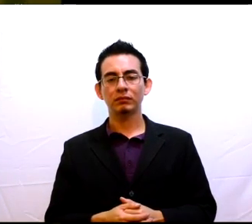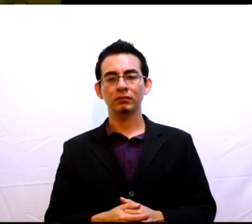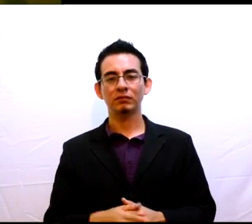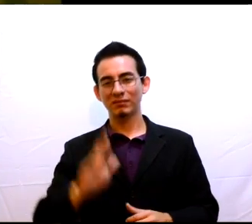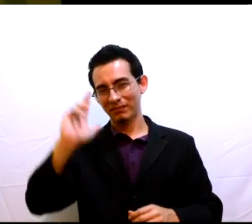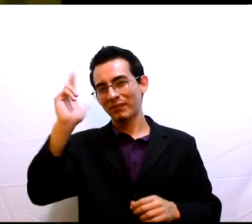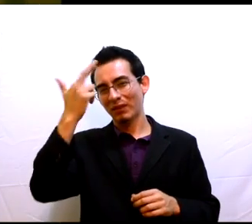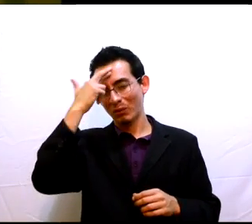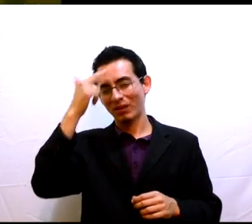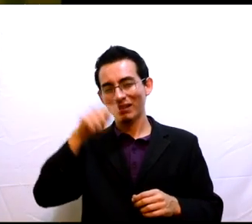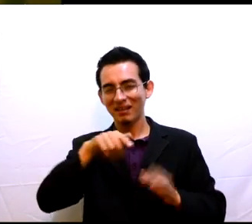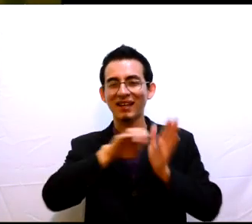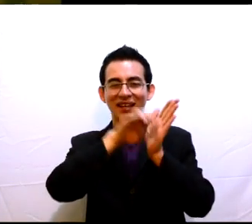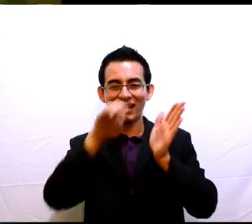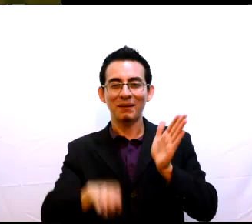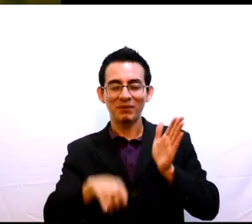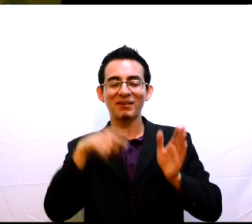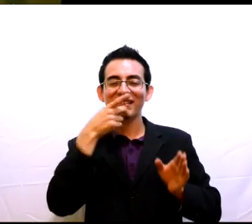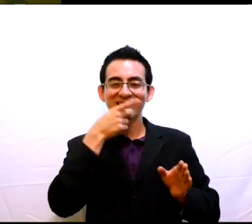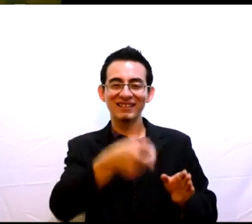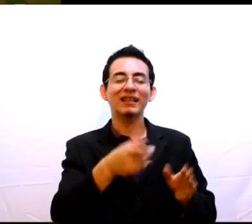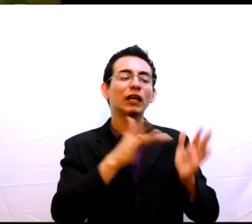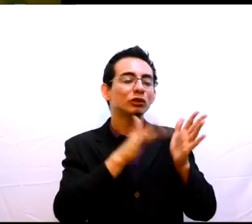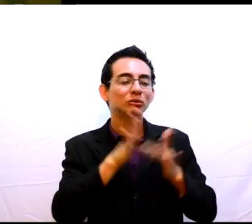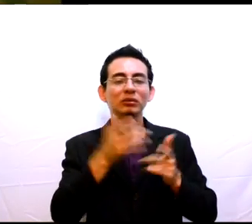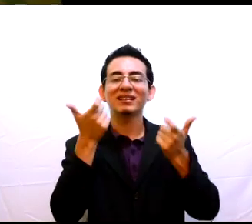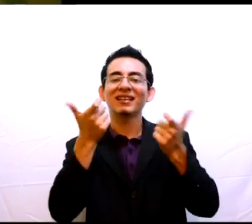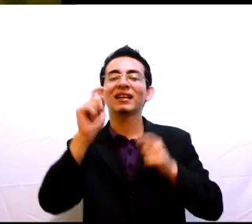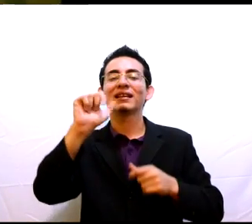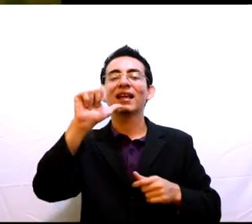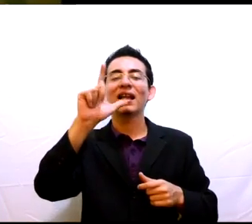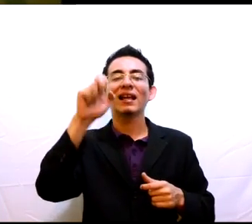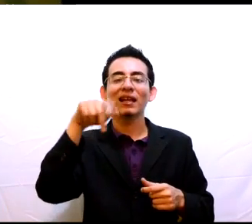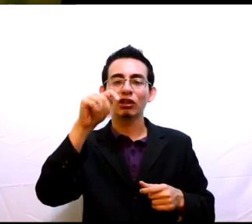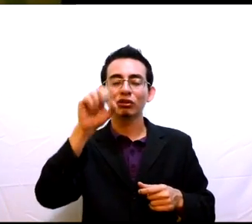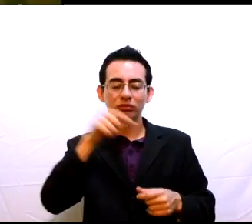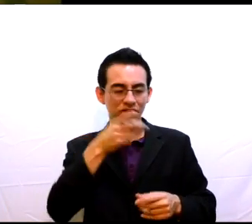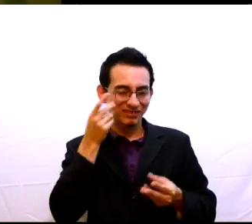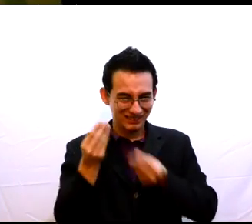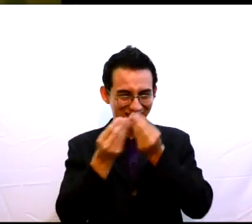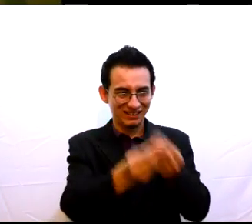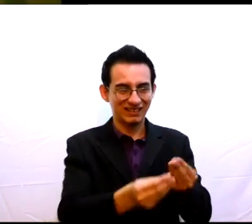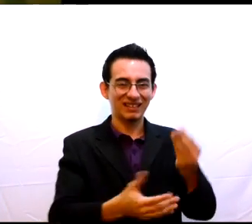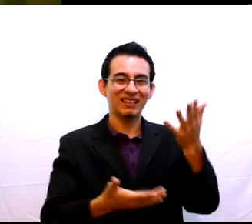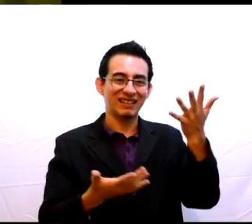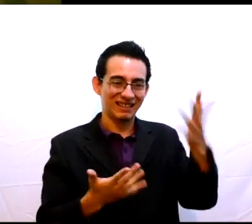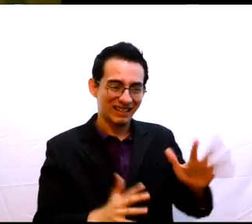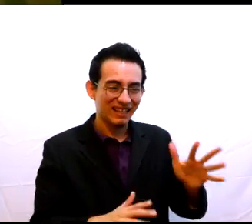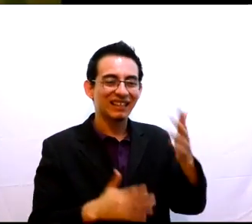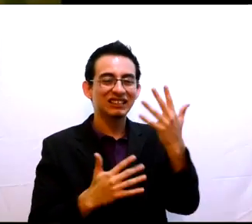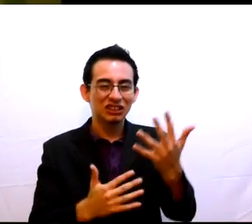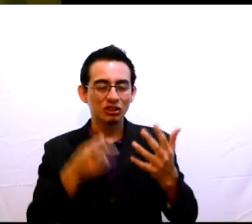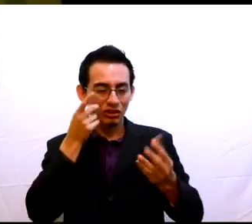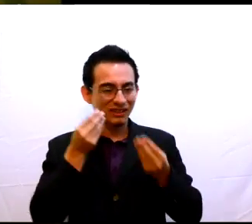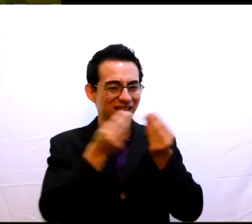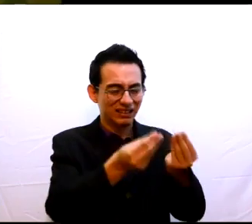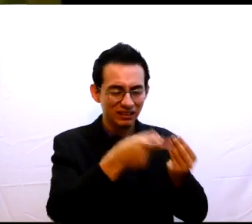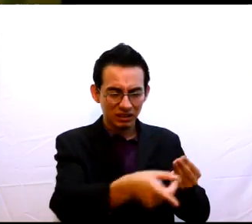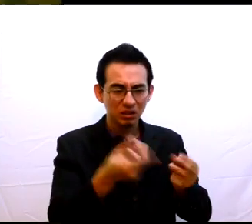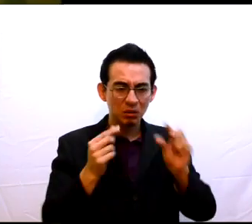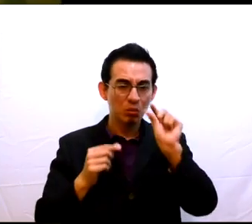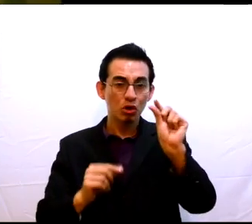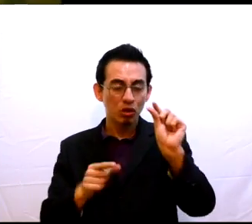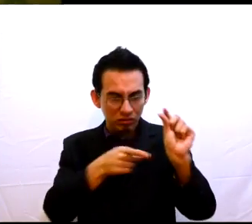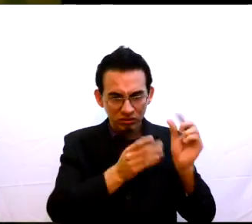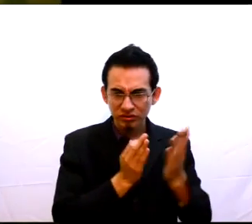recuerde la parábola de los talentos bien buen siervo y fiel sobre poco ha sido fiel sobre mucho te pondré poco